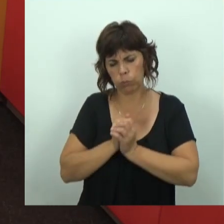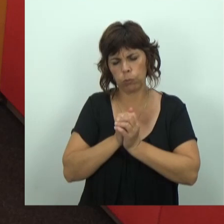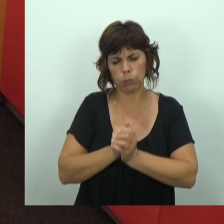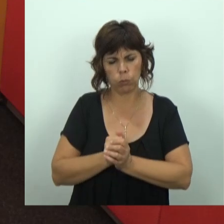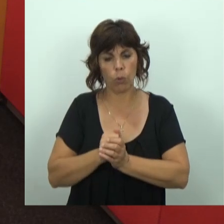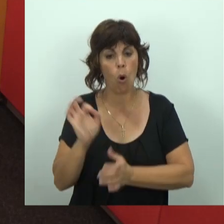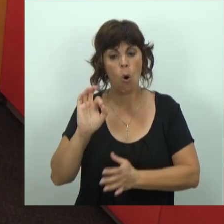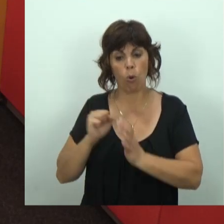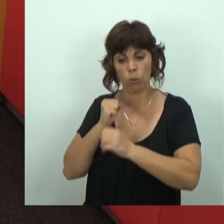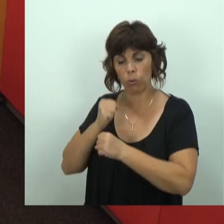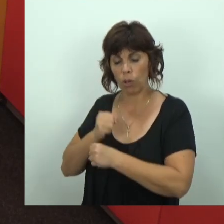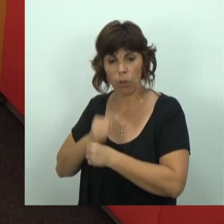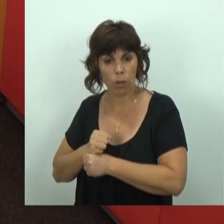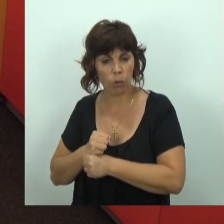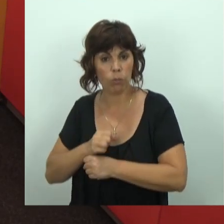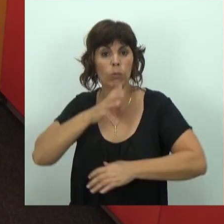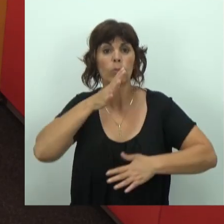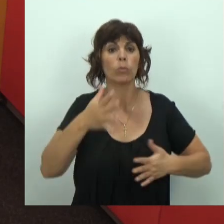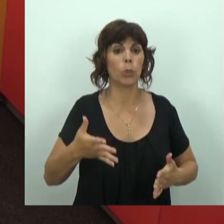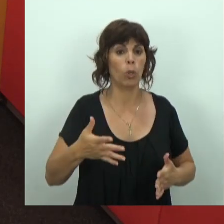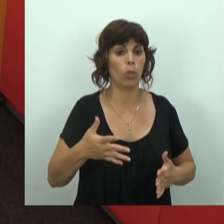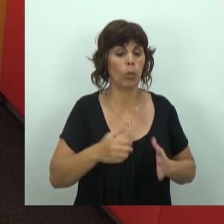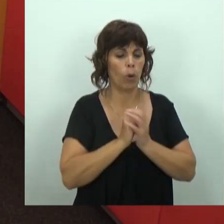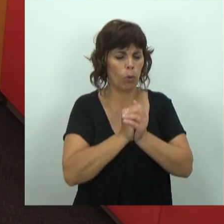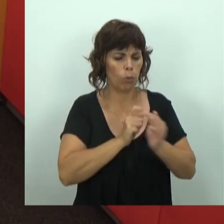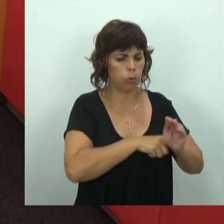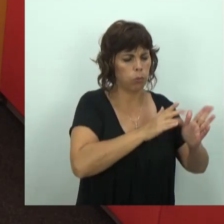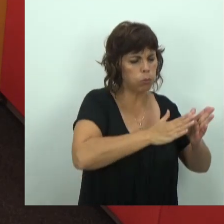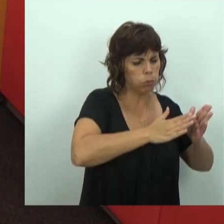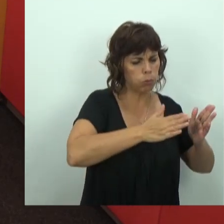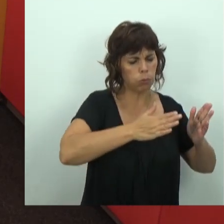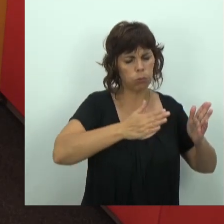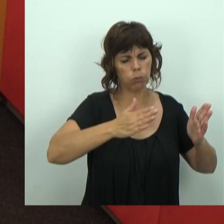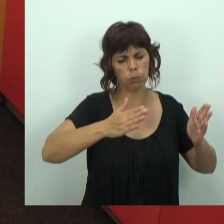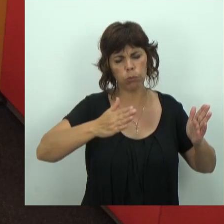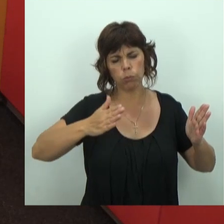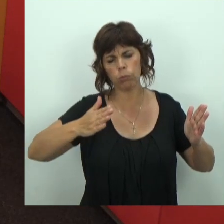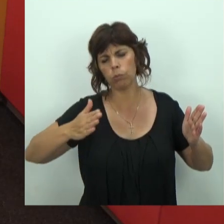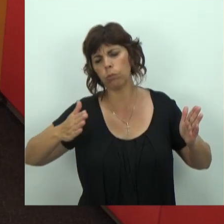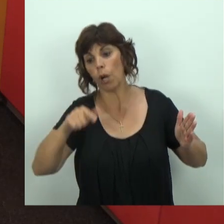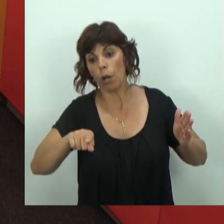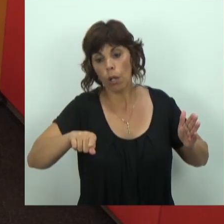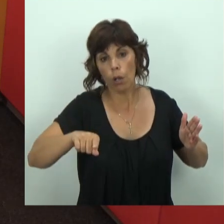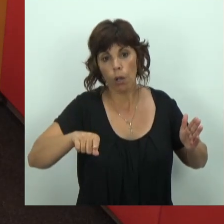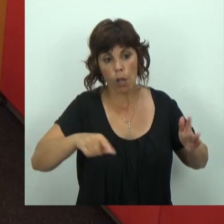trabajo. Porque en algún momento viene algo sobre tu